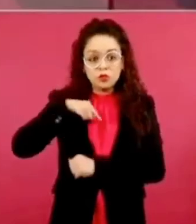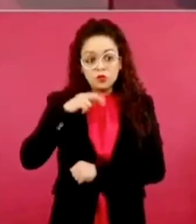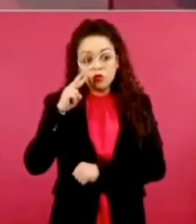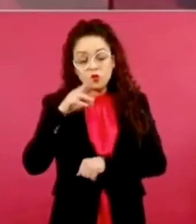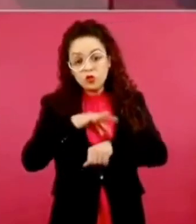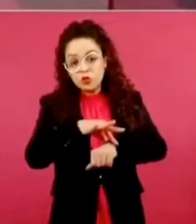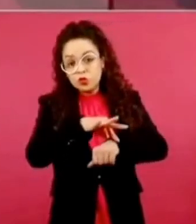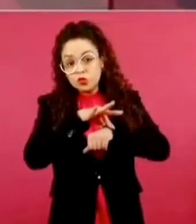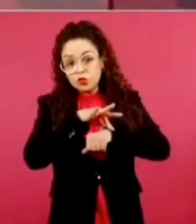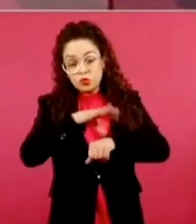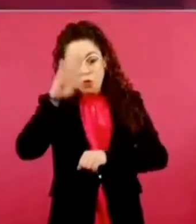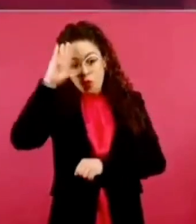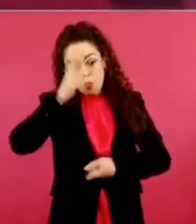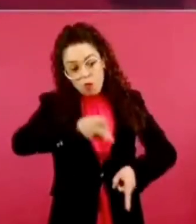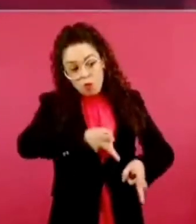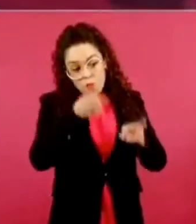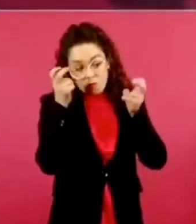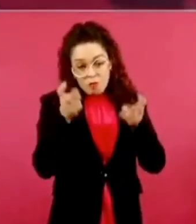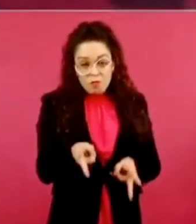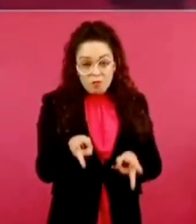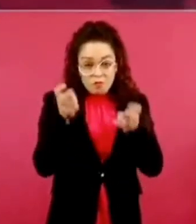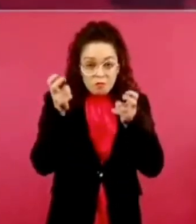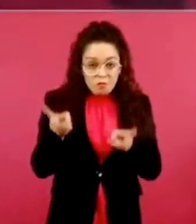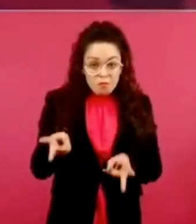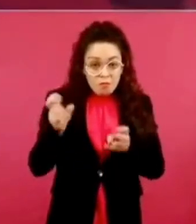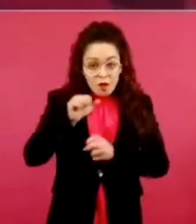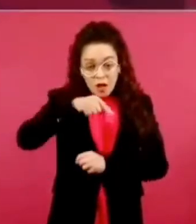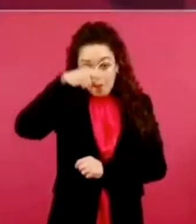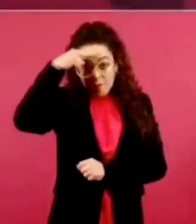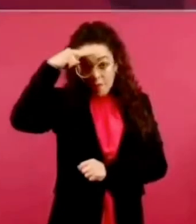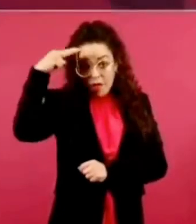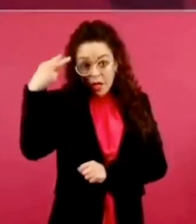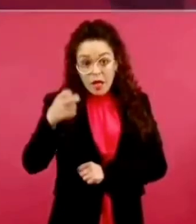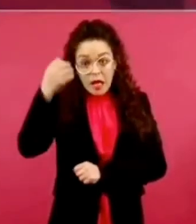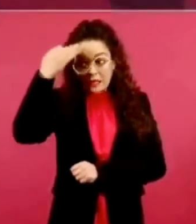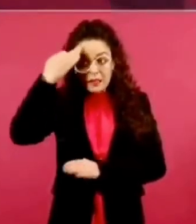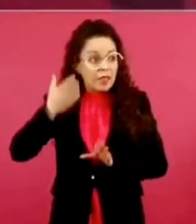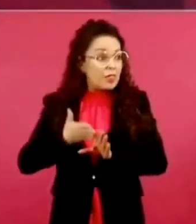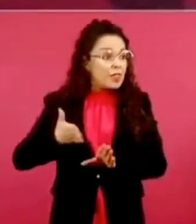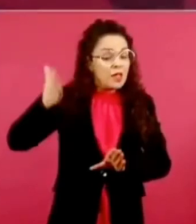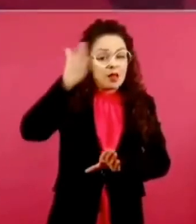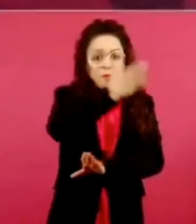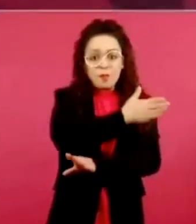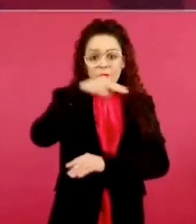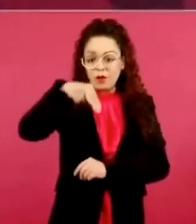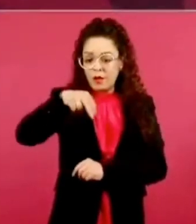en el periodo neoliberal, todo lo que saquearon